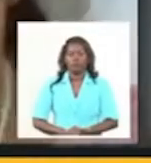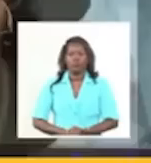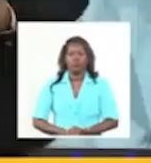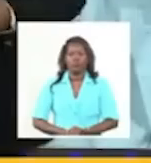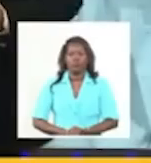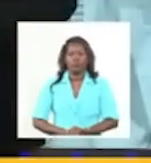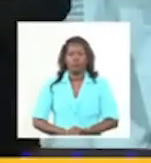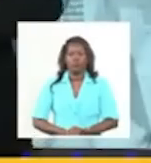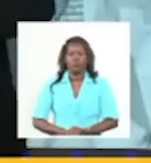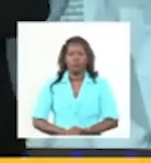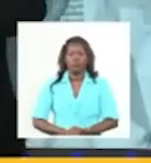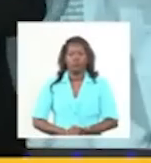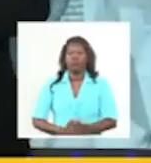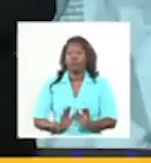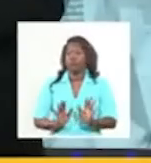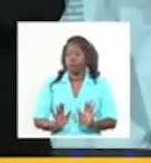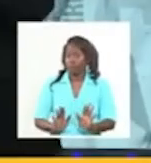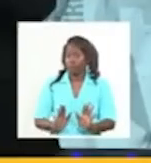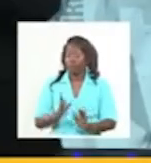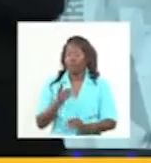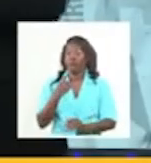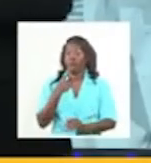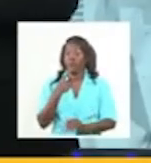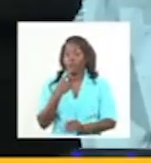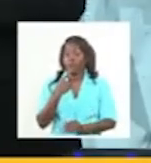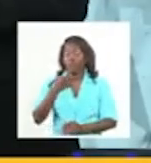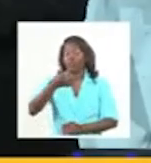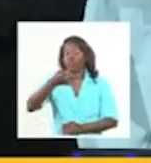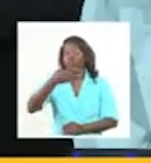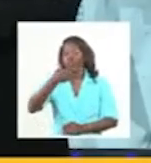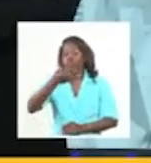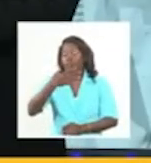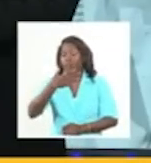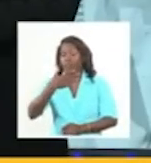manera en la que manipula